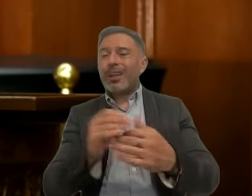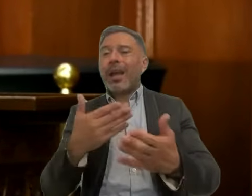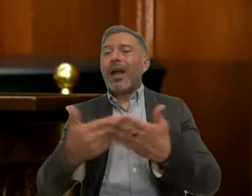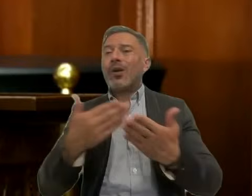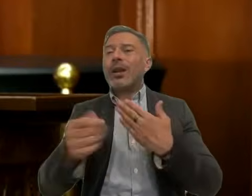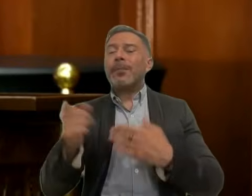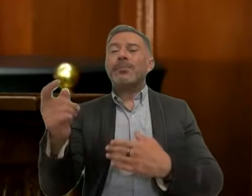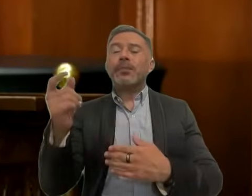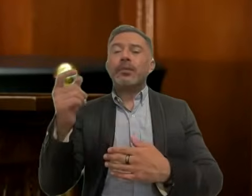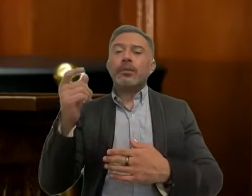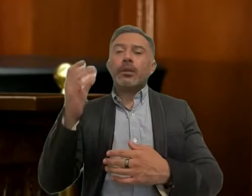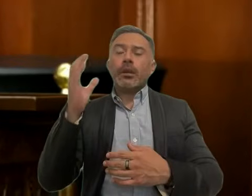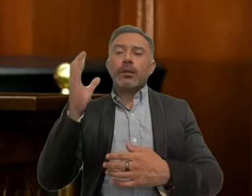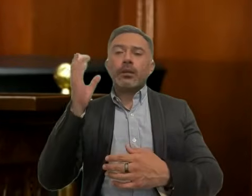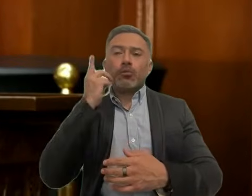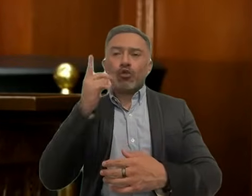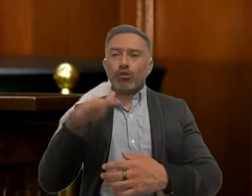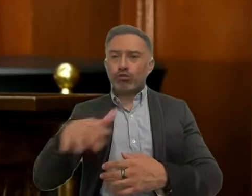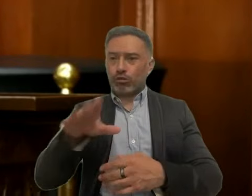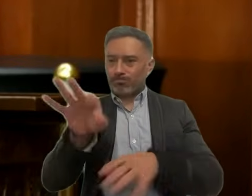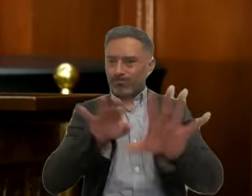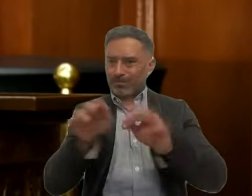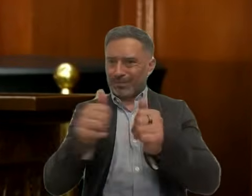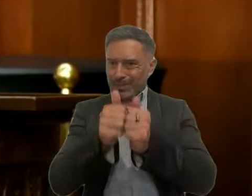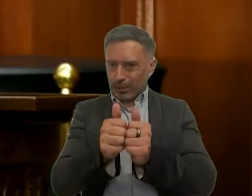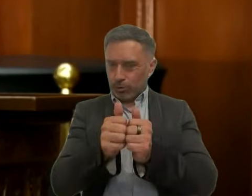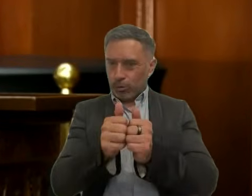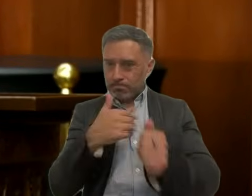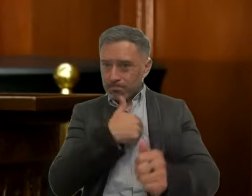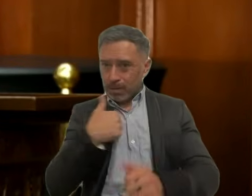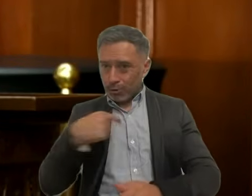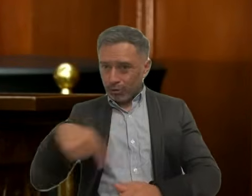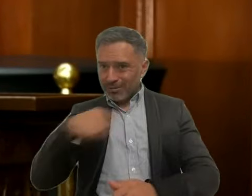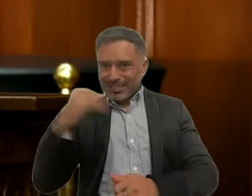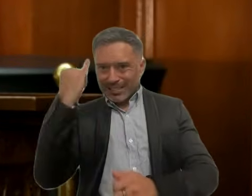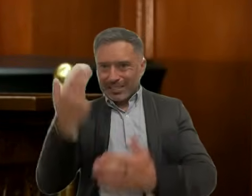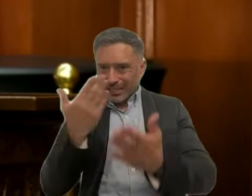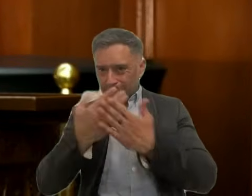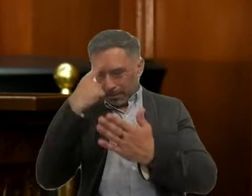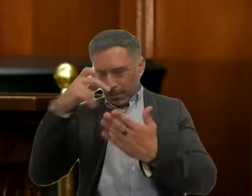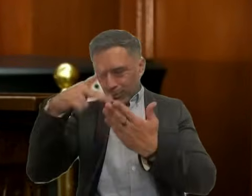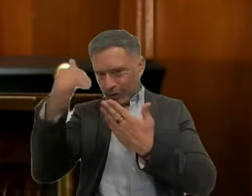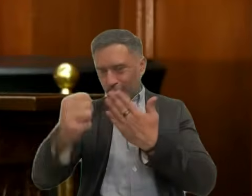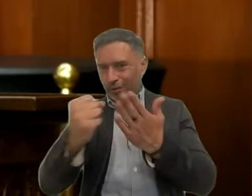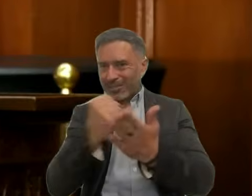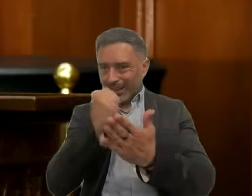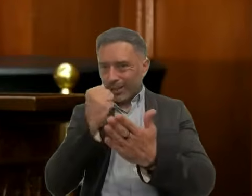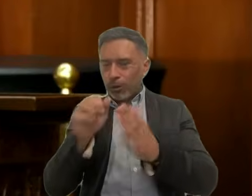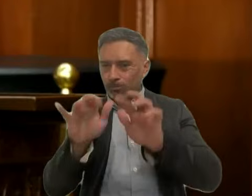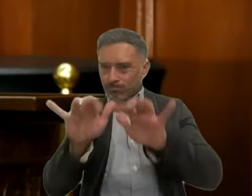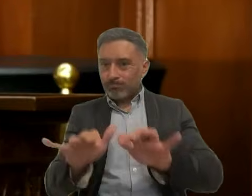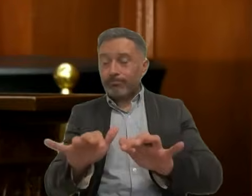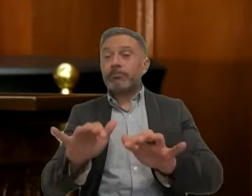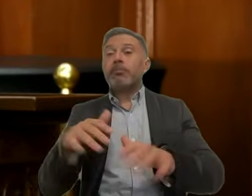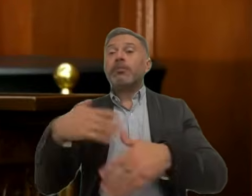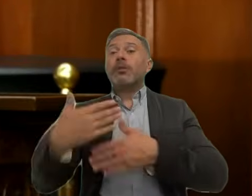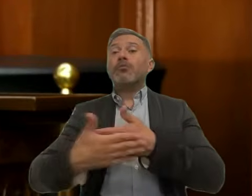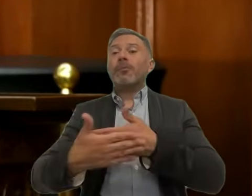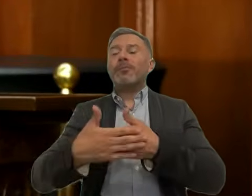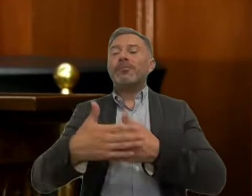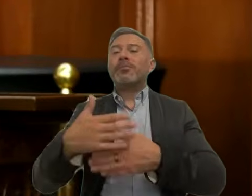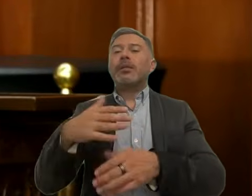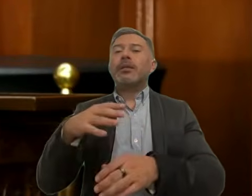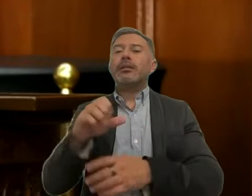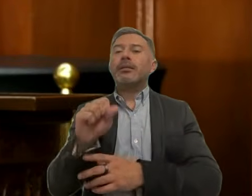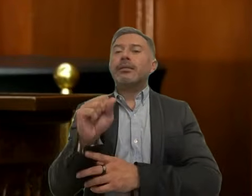de la Diputación Permanente nos permitimos presentar esta iniciativa de decreto para convocar a la 62ª